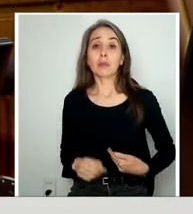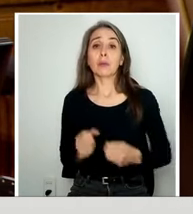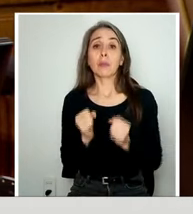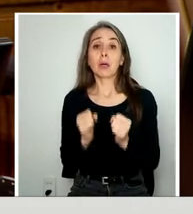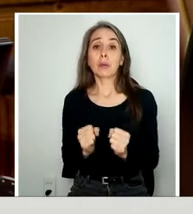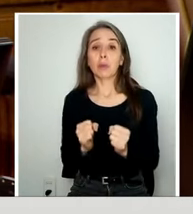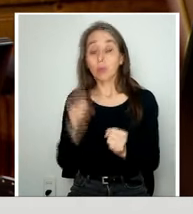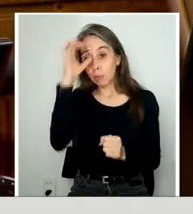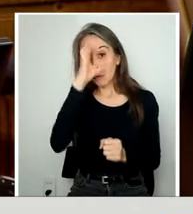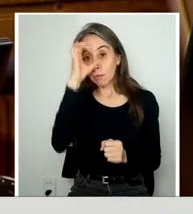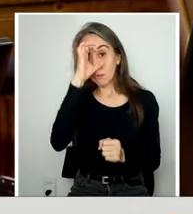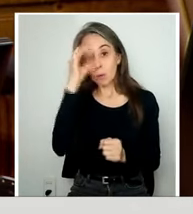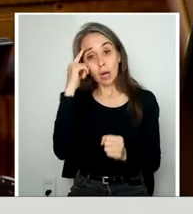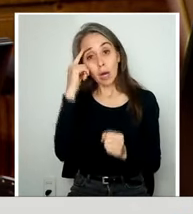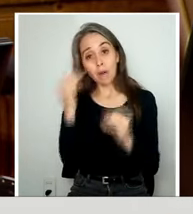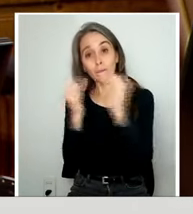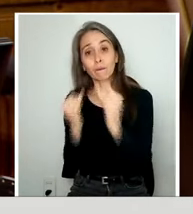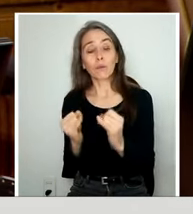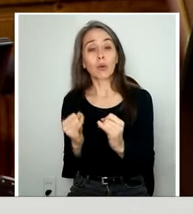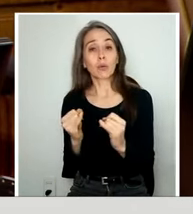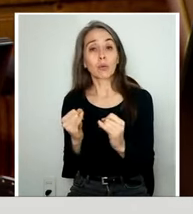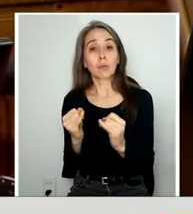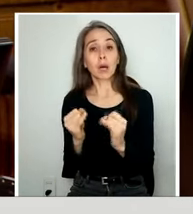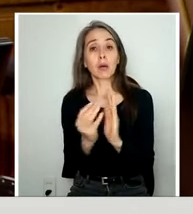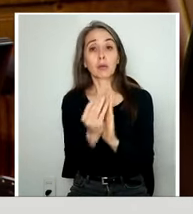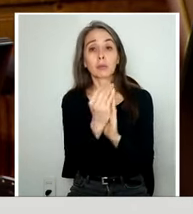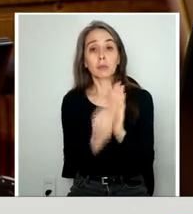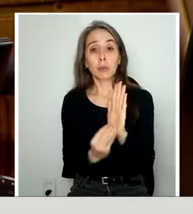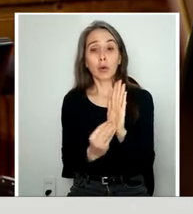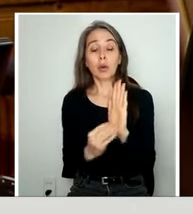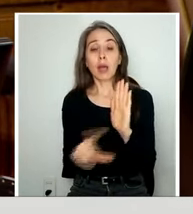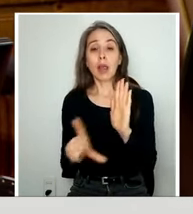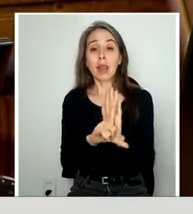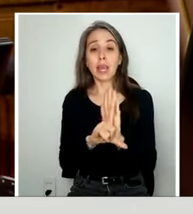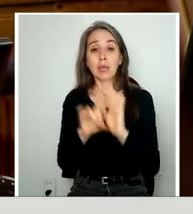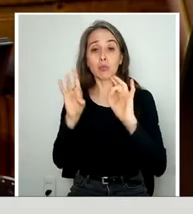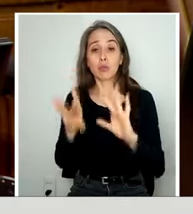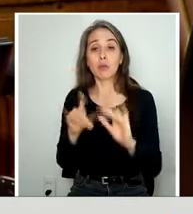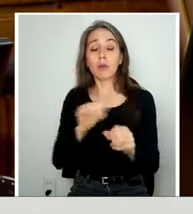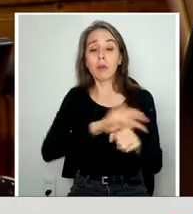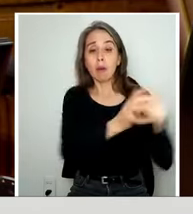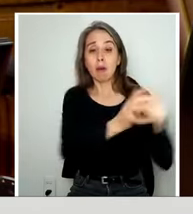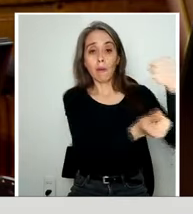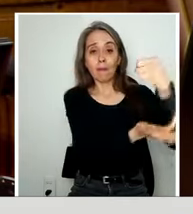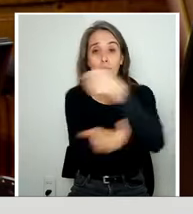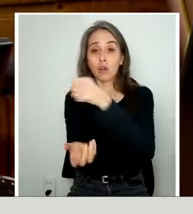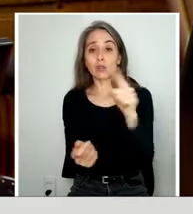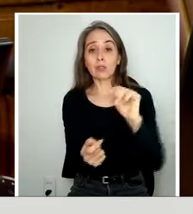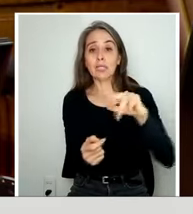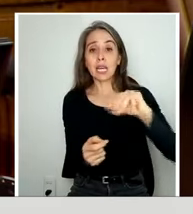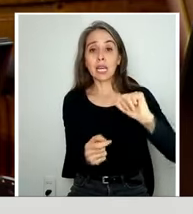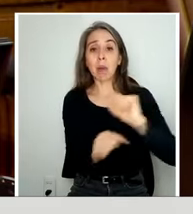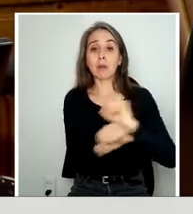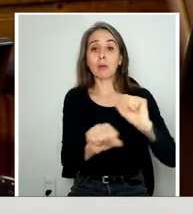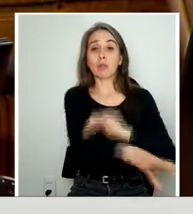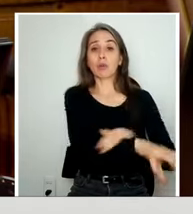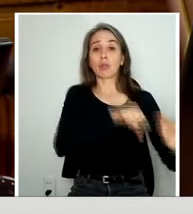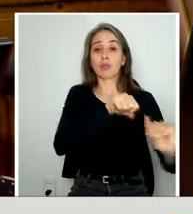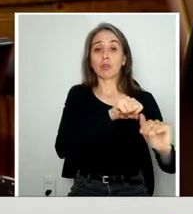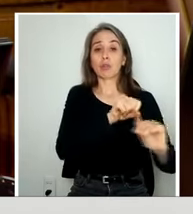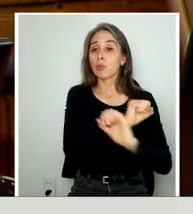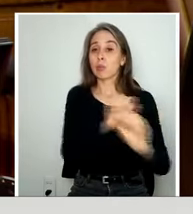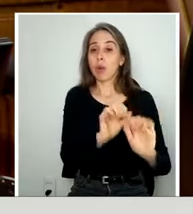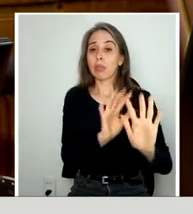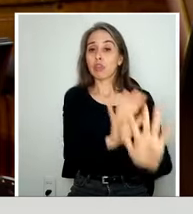alguna fórmula que quede establecido por ley que esos recursos no se pueden tocar que deben ser Intocables Porque